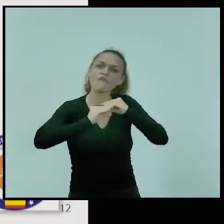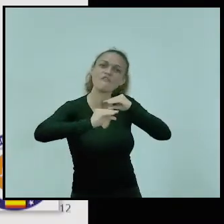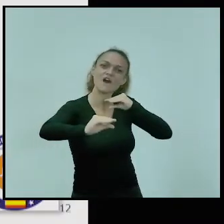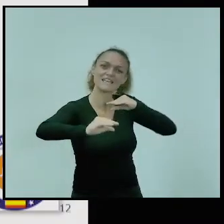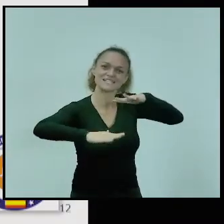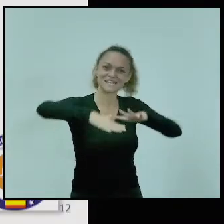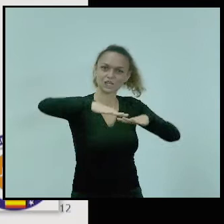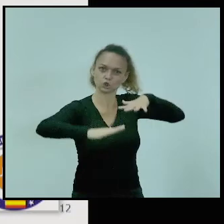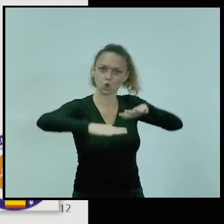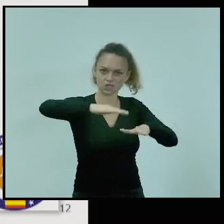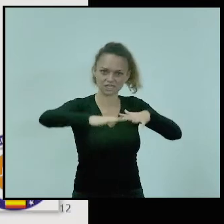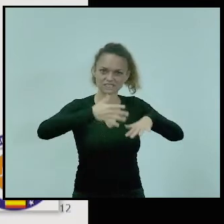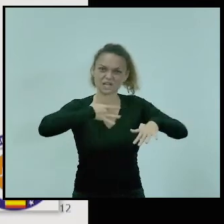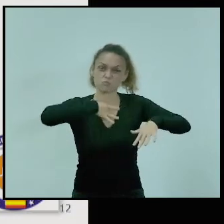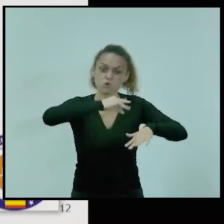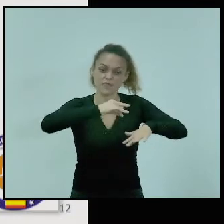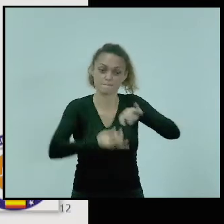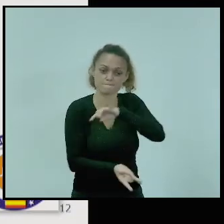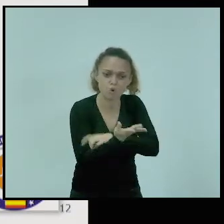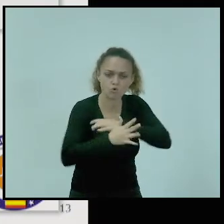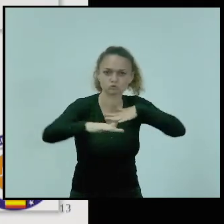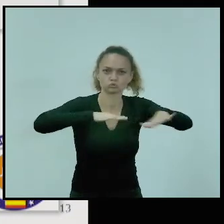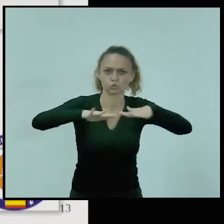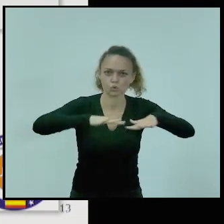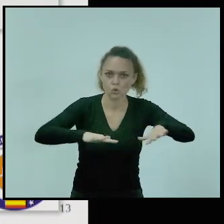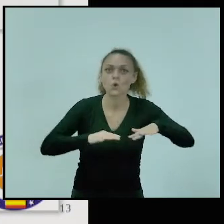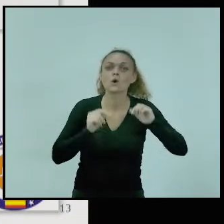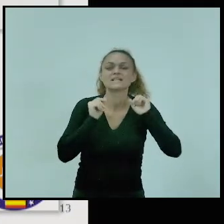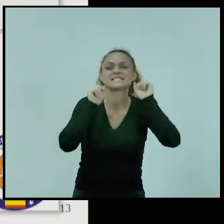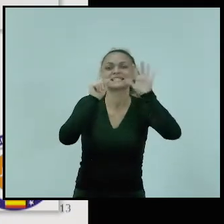pudieran producir grandes terremotos de magnitud superior a 6.